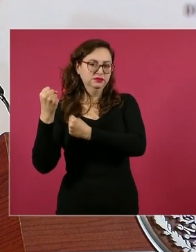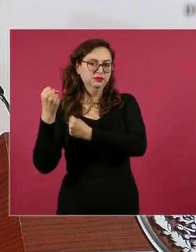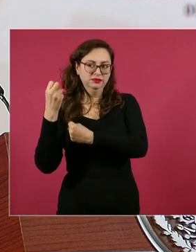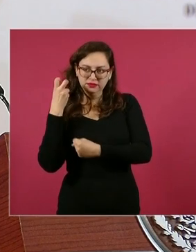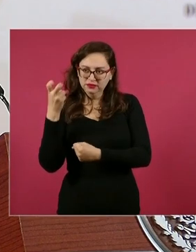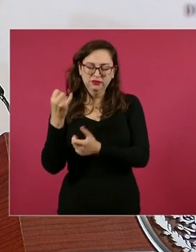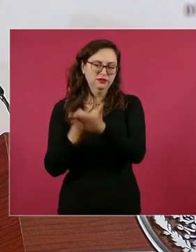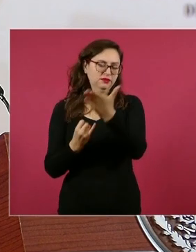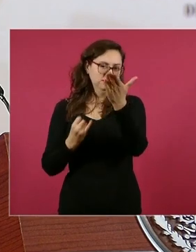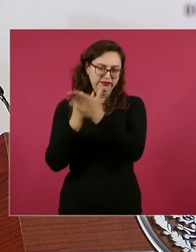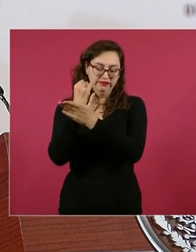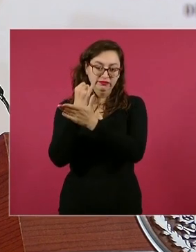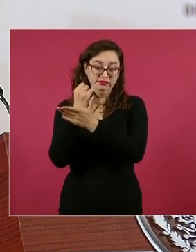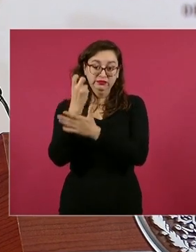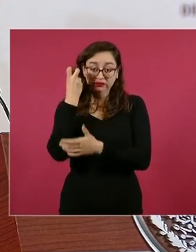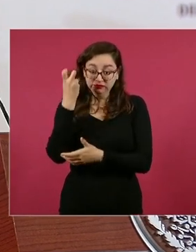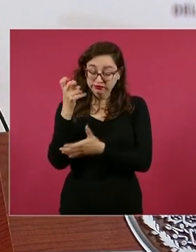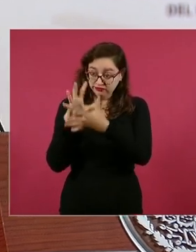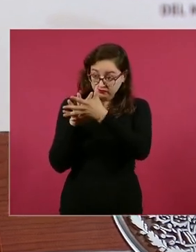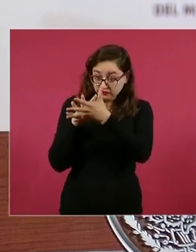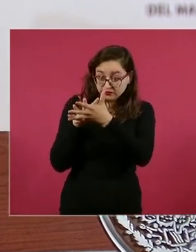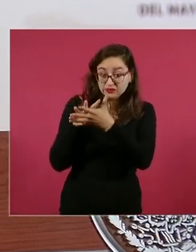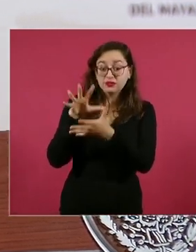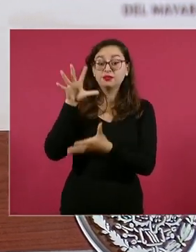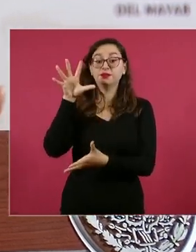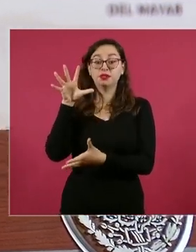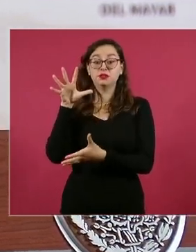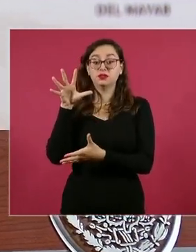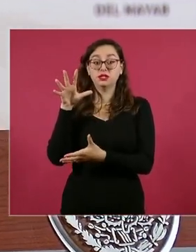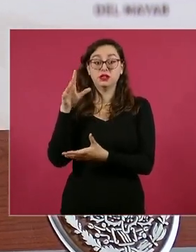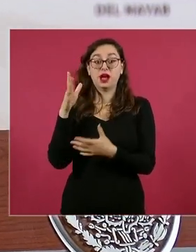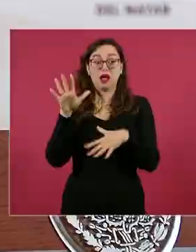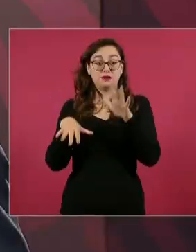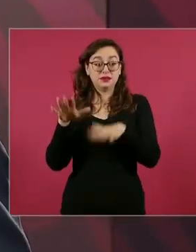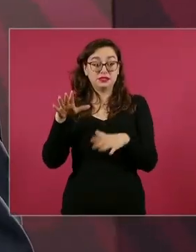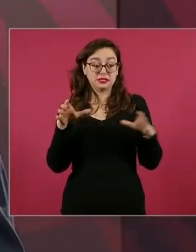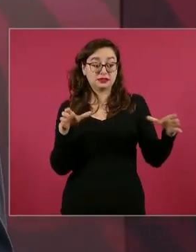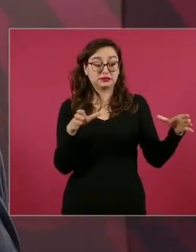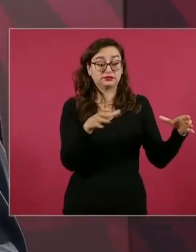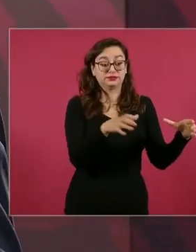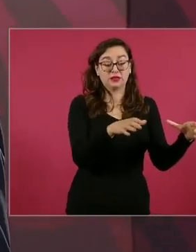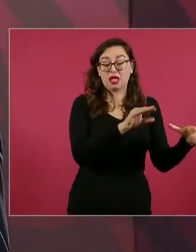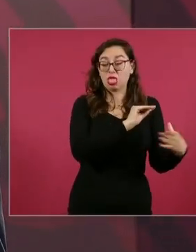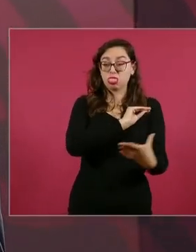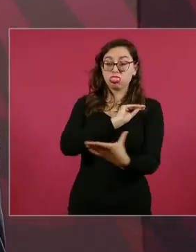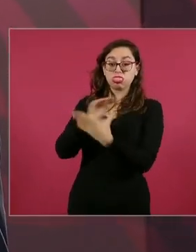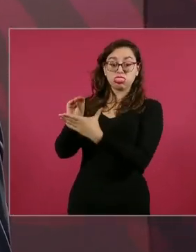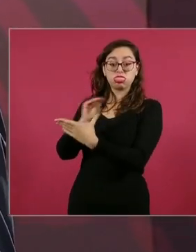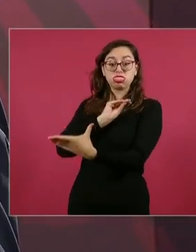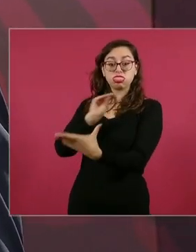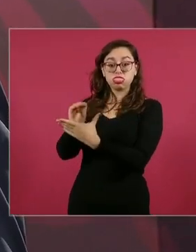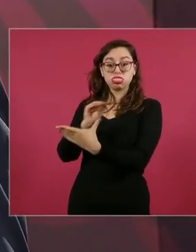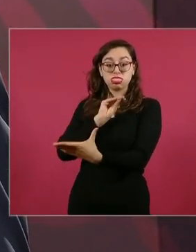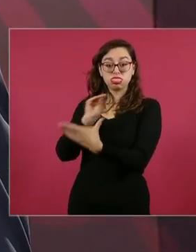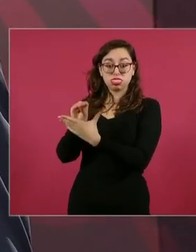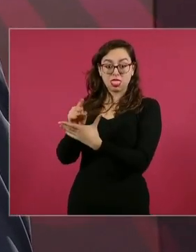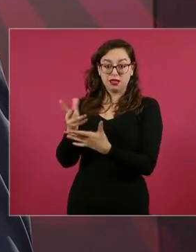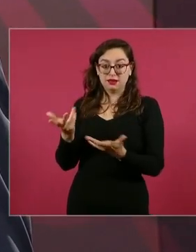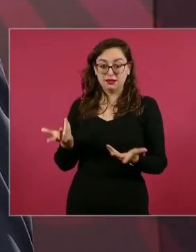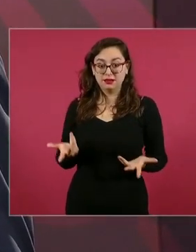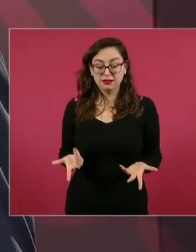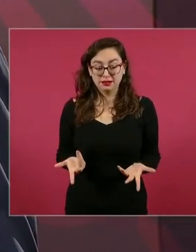mayorías y esas las ignoran los medios